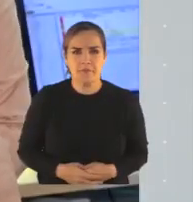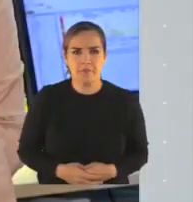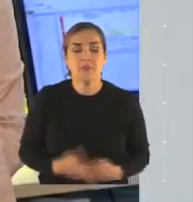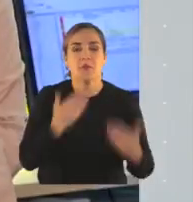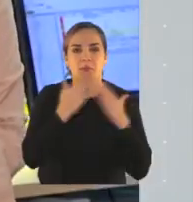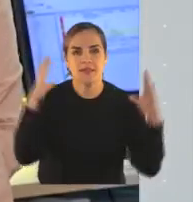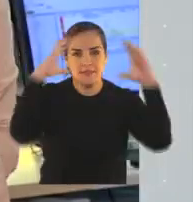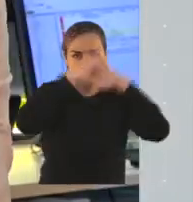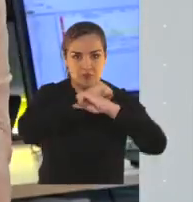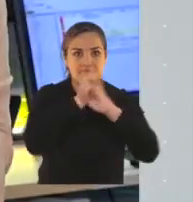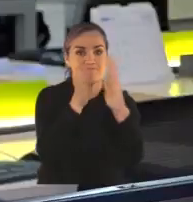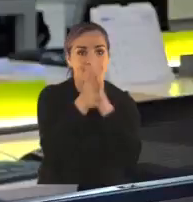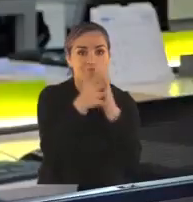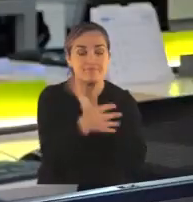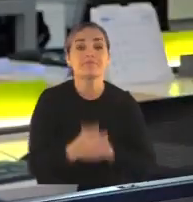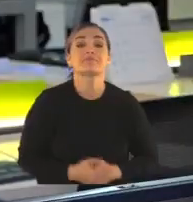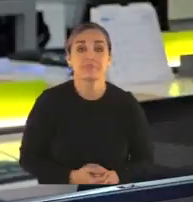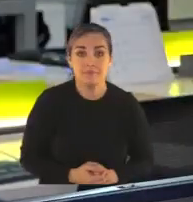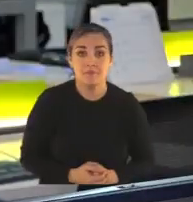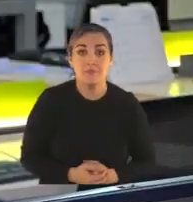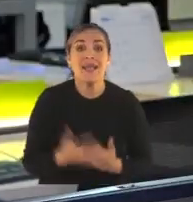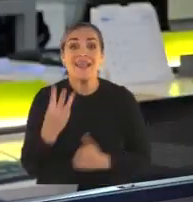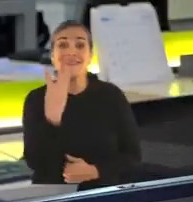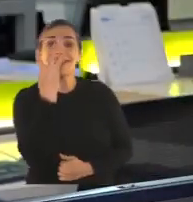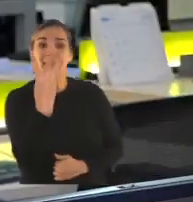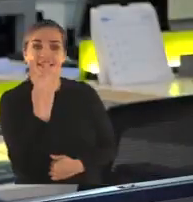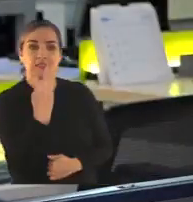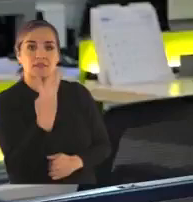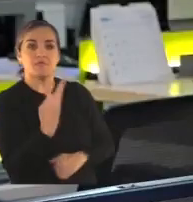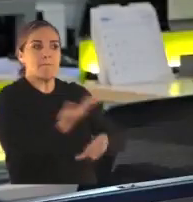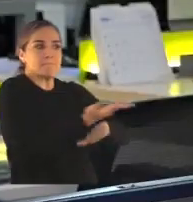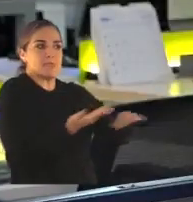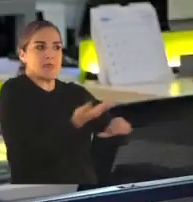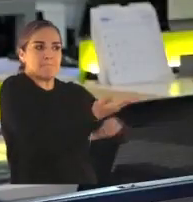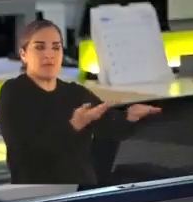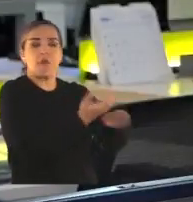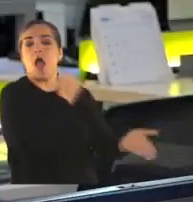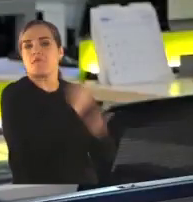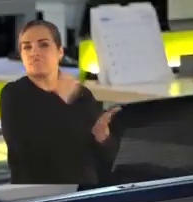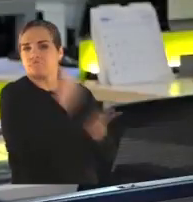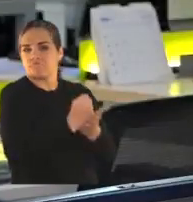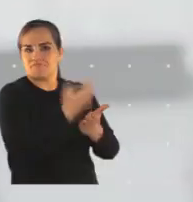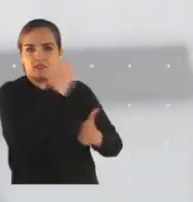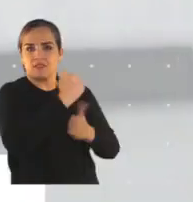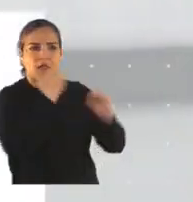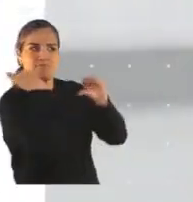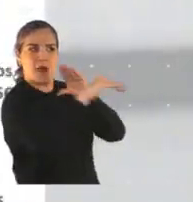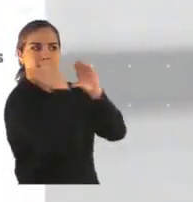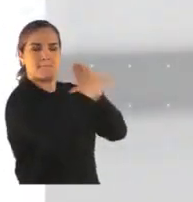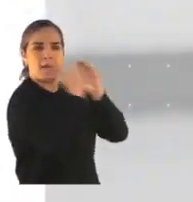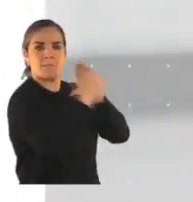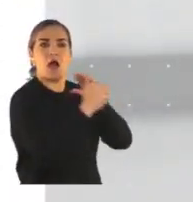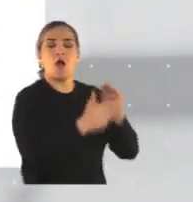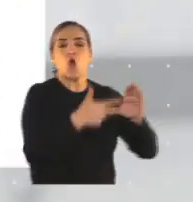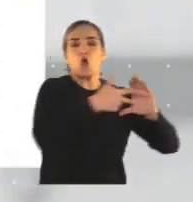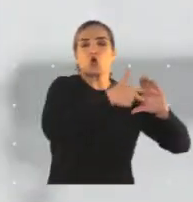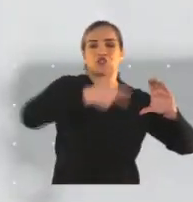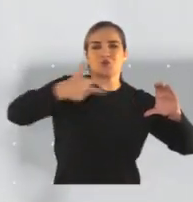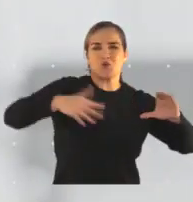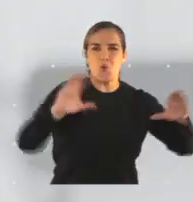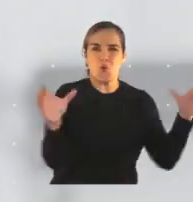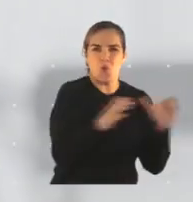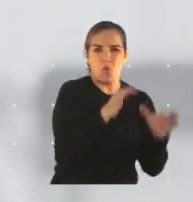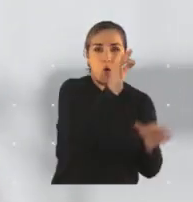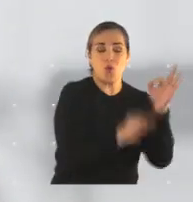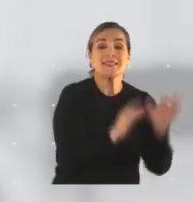Buenas noches, estamos hablando de tres solicitudes que oficialmente han sido radicadas ante la Corte Constitucional para que el conjuez Juan Carlos Henao